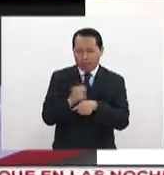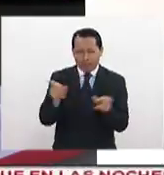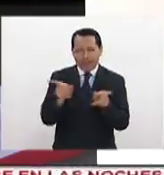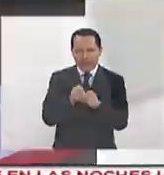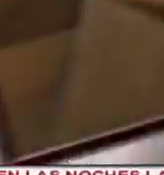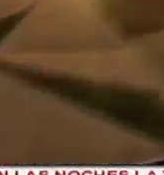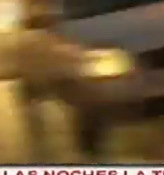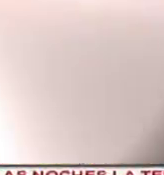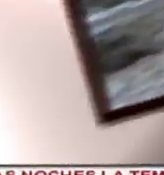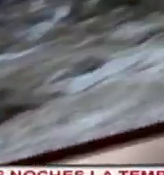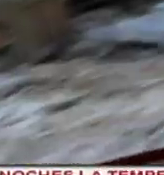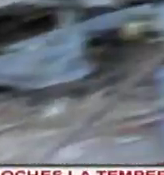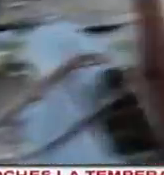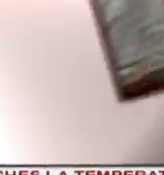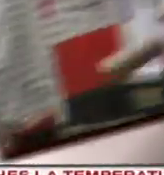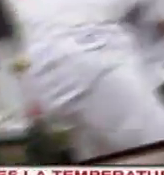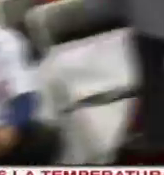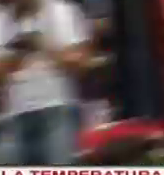resumen.